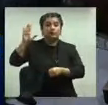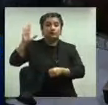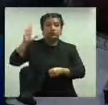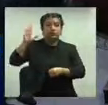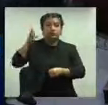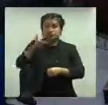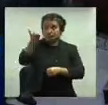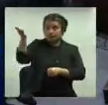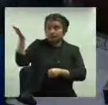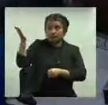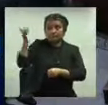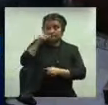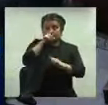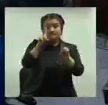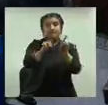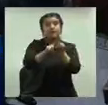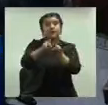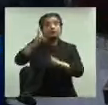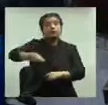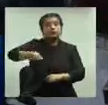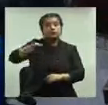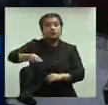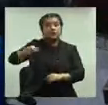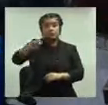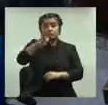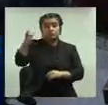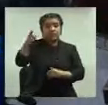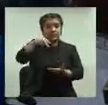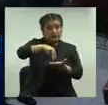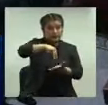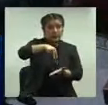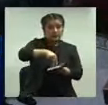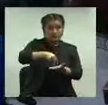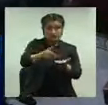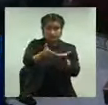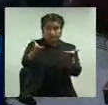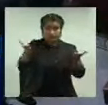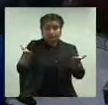derecha y a los compañeros diputados ponerse de pie.